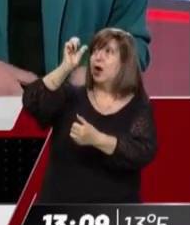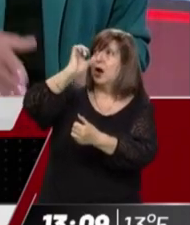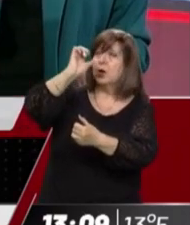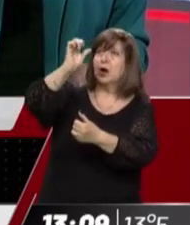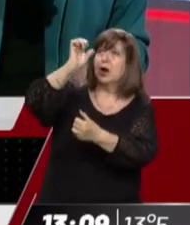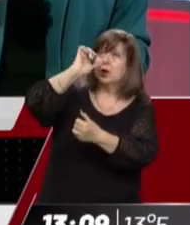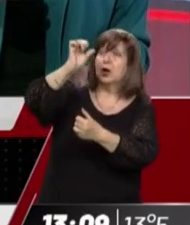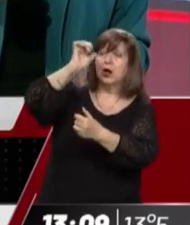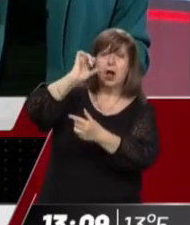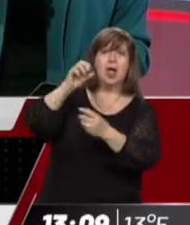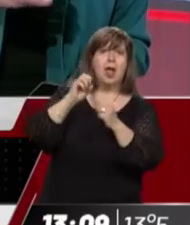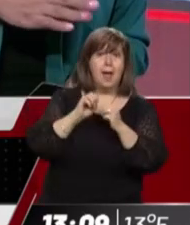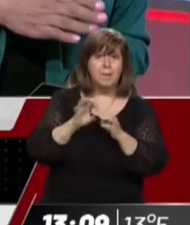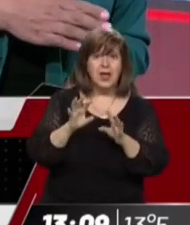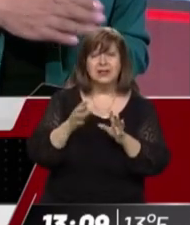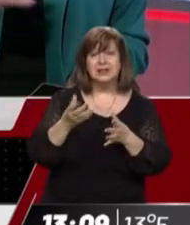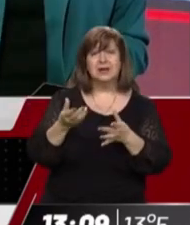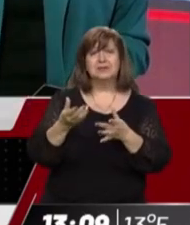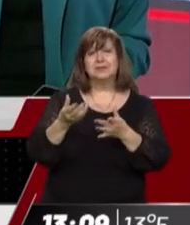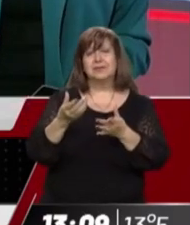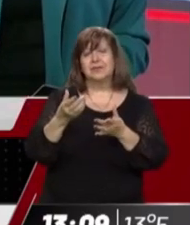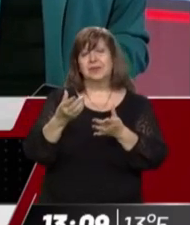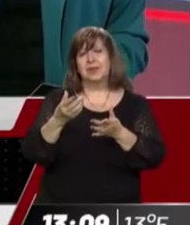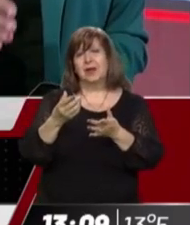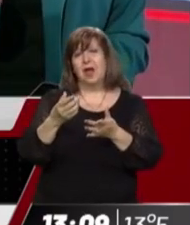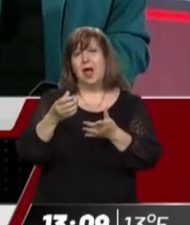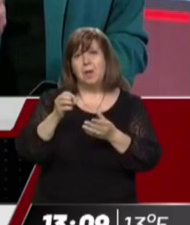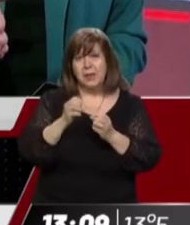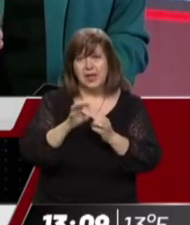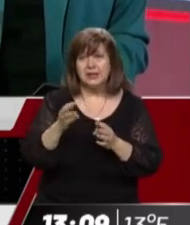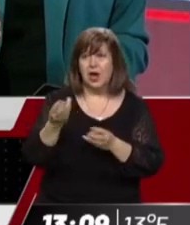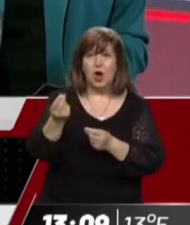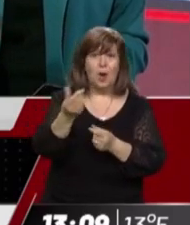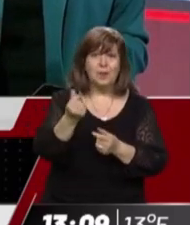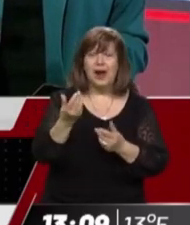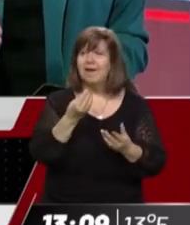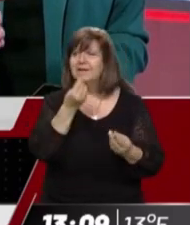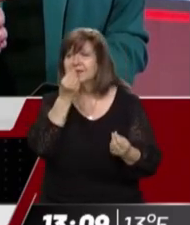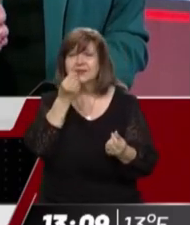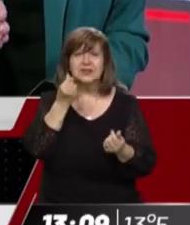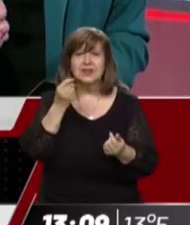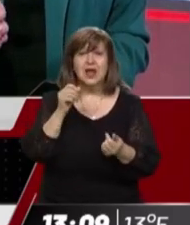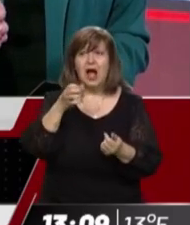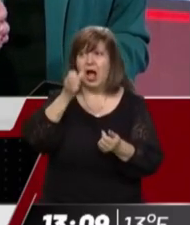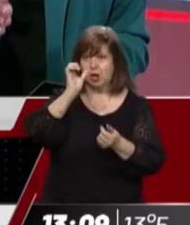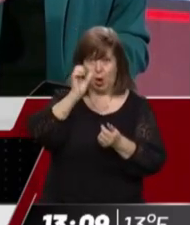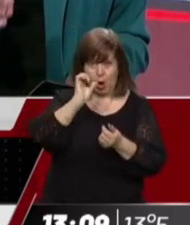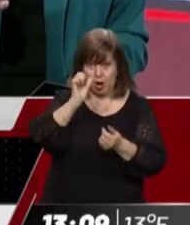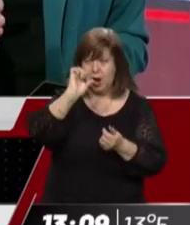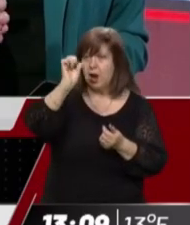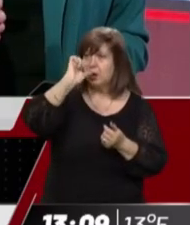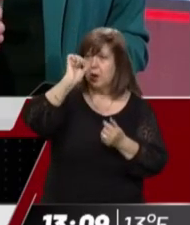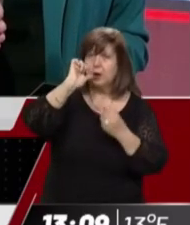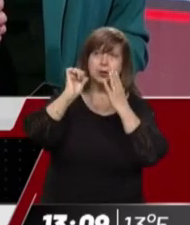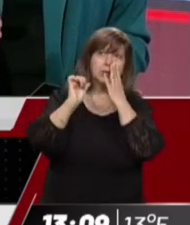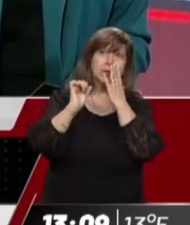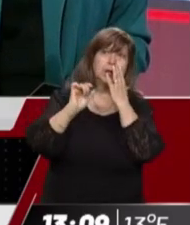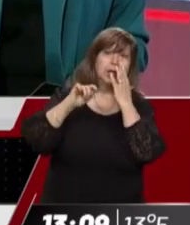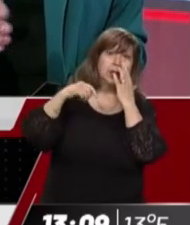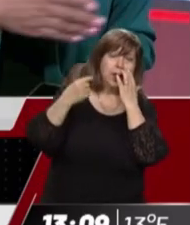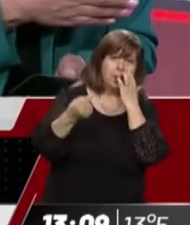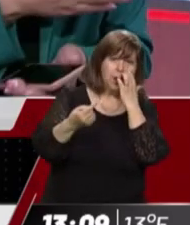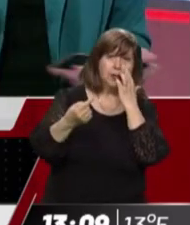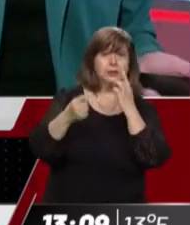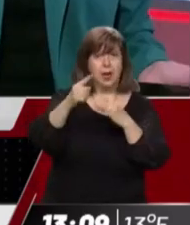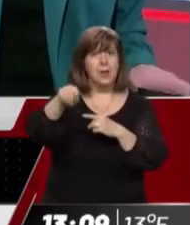que comienzan, o sea, dentro de las drogas legales, lo primero que aparece es el alcohol. Y también hay que pensar en